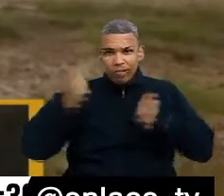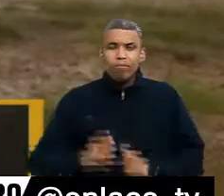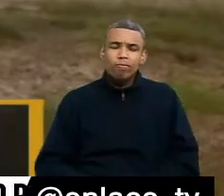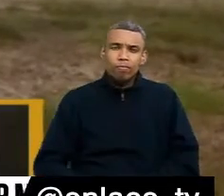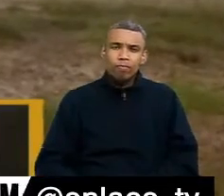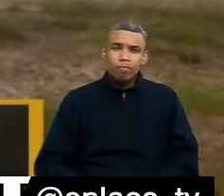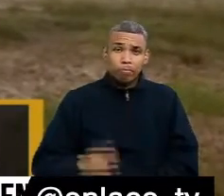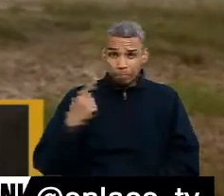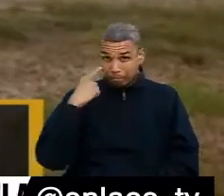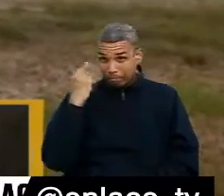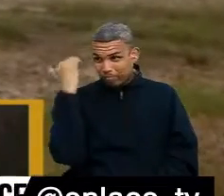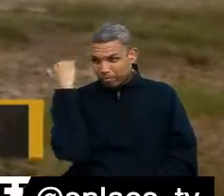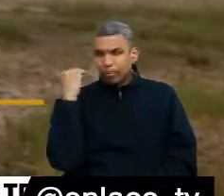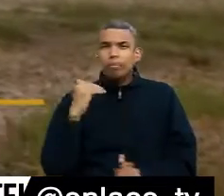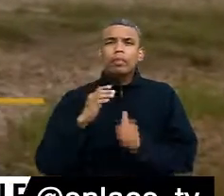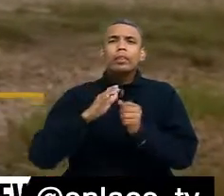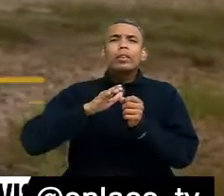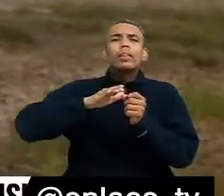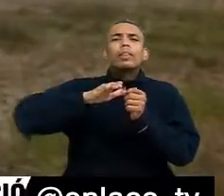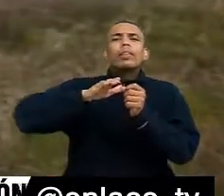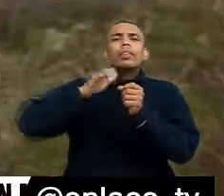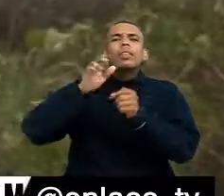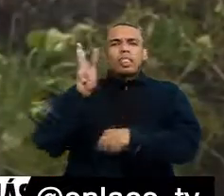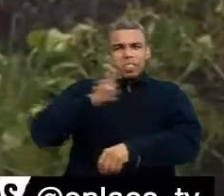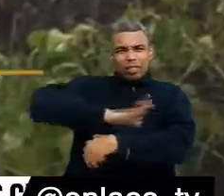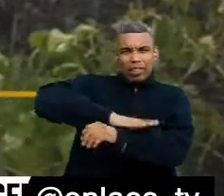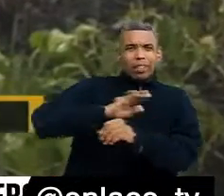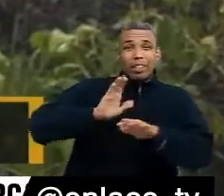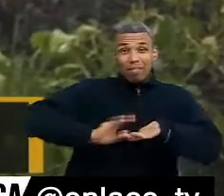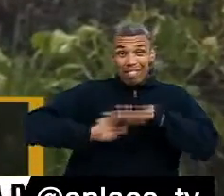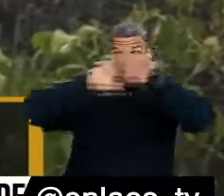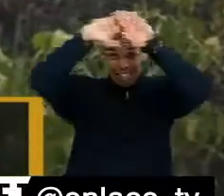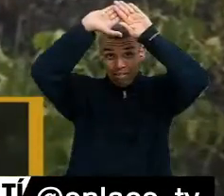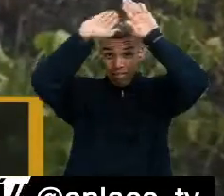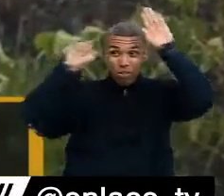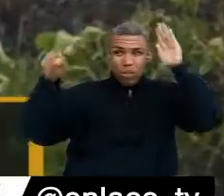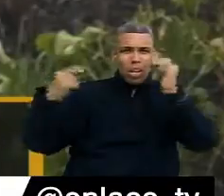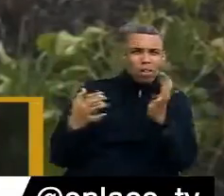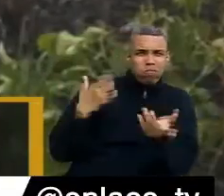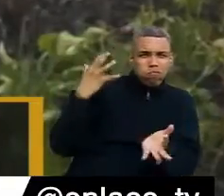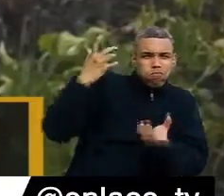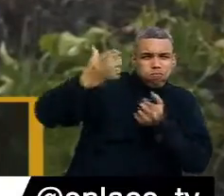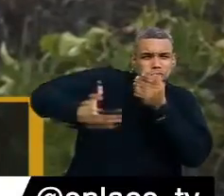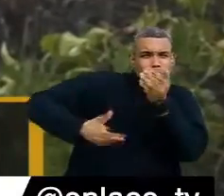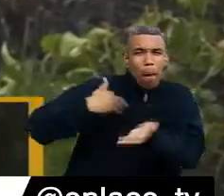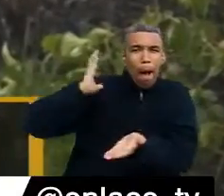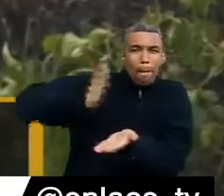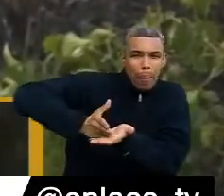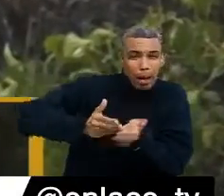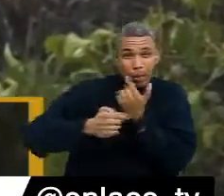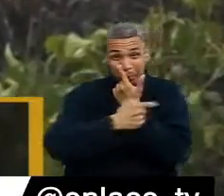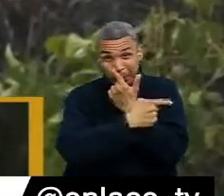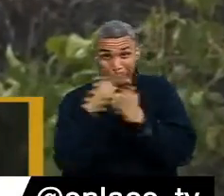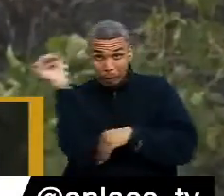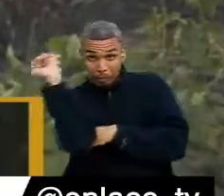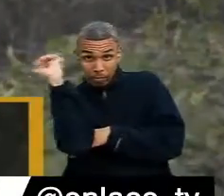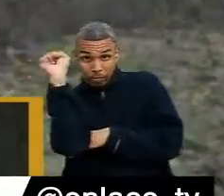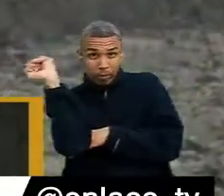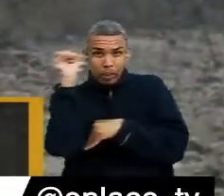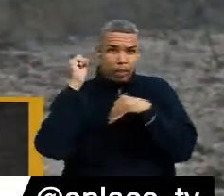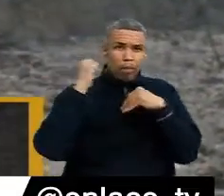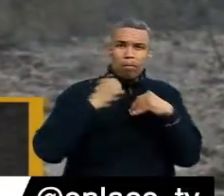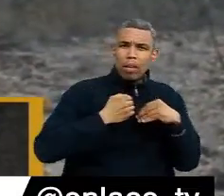ayer hacia las 3 de la tarde en el barrio El Quemadero del Corregimiento del Centro, hasta donde llegaron miembros del Cuerpo de Bomberos Voluntarios de Barranca Bermeja para controlar